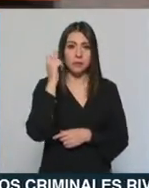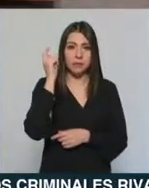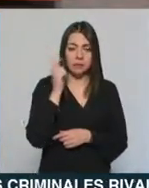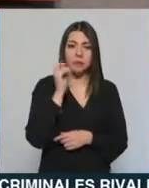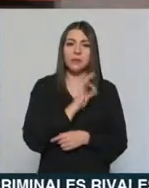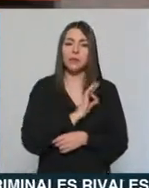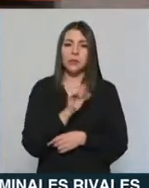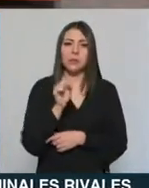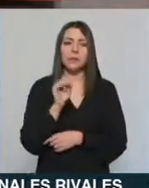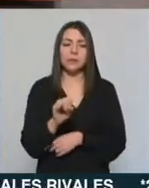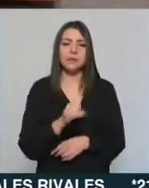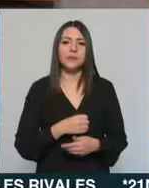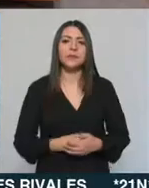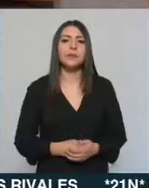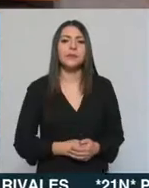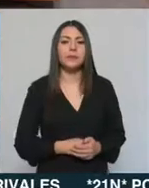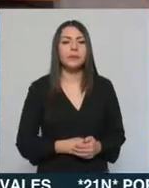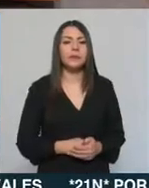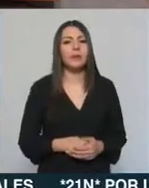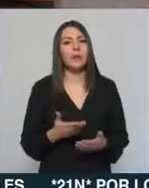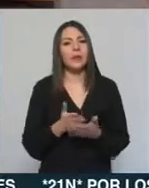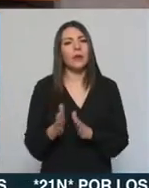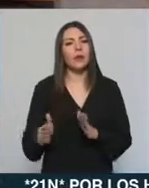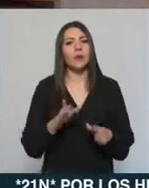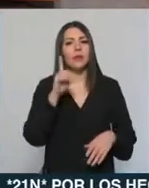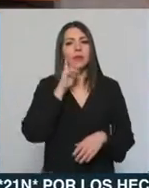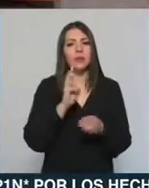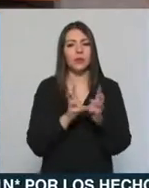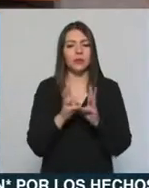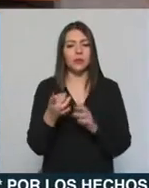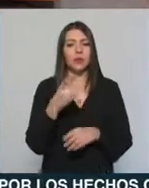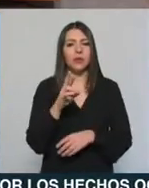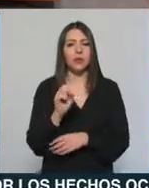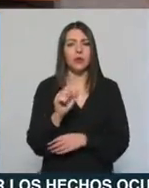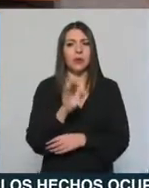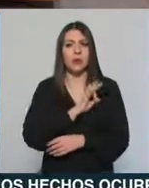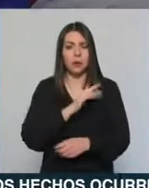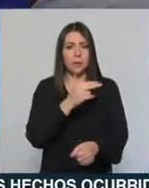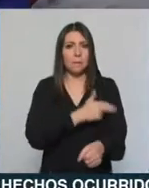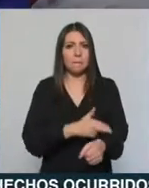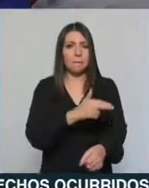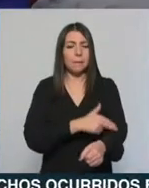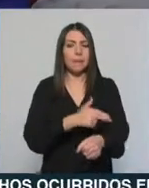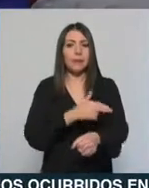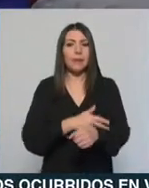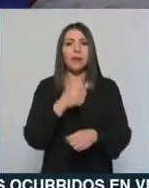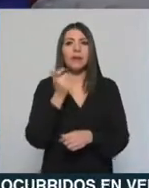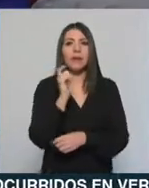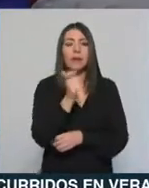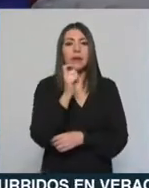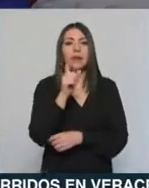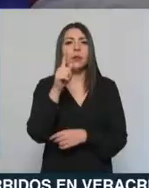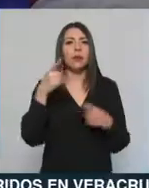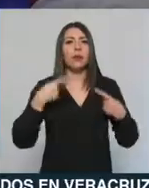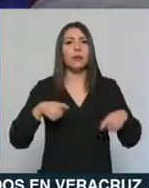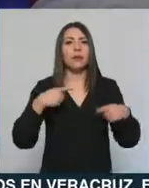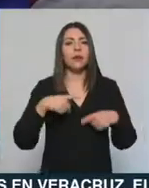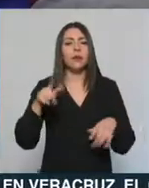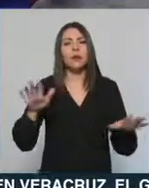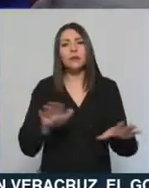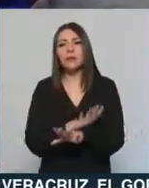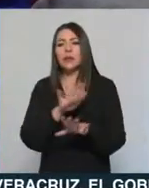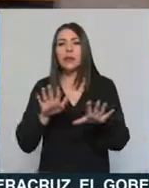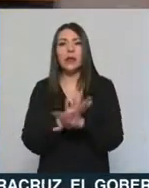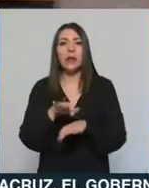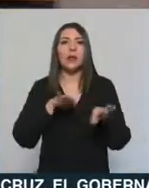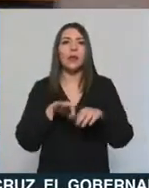WhatsApp, la señora Rosa Paredes nos pregunta, ¿se puede tramitar la pensión alimenticia a una persona que constantemente cambia de empleo o quien